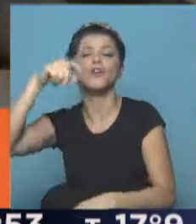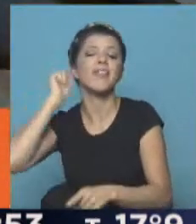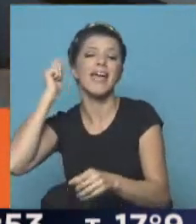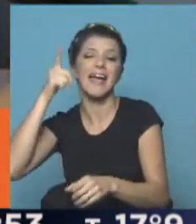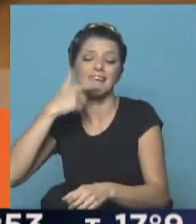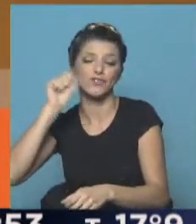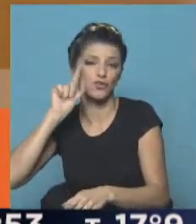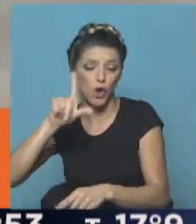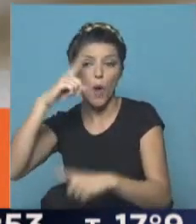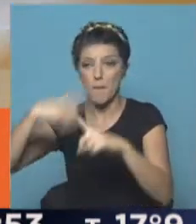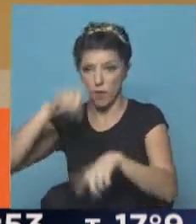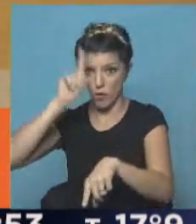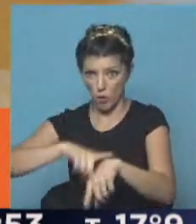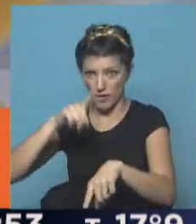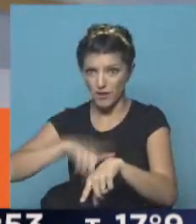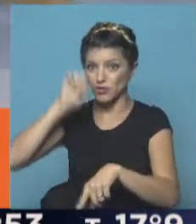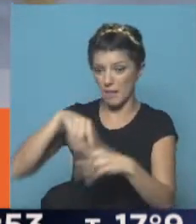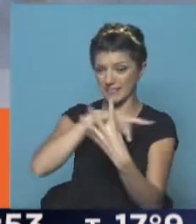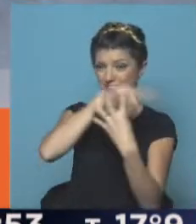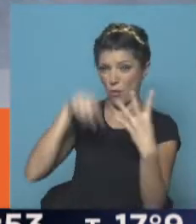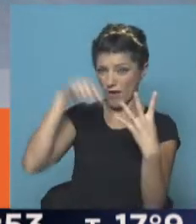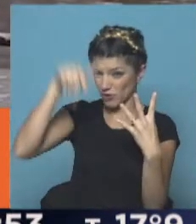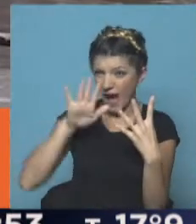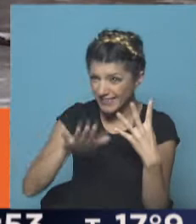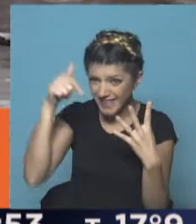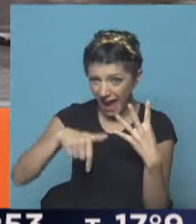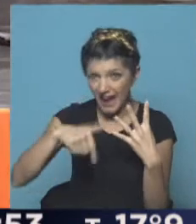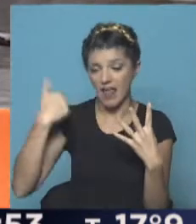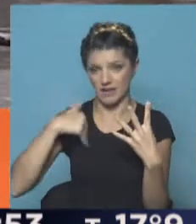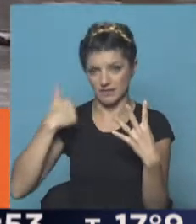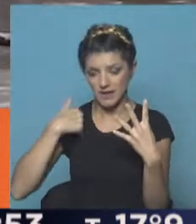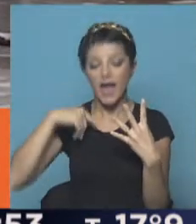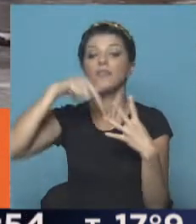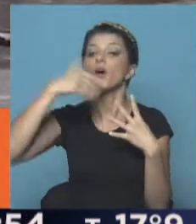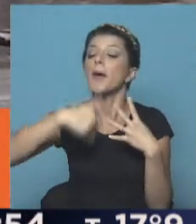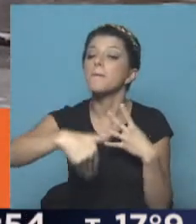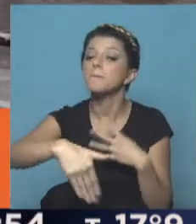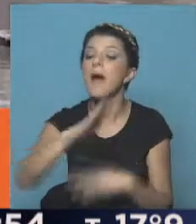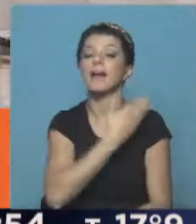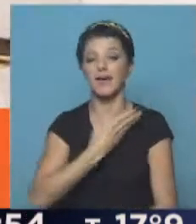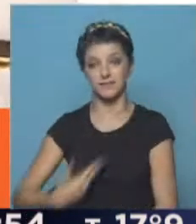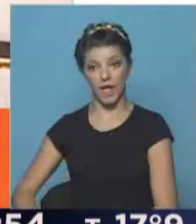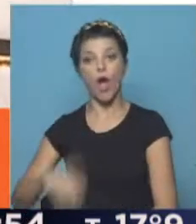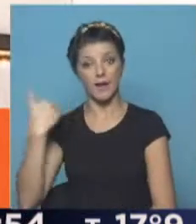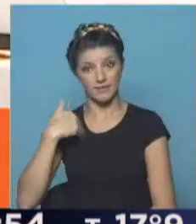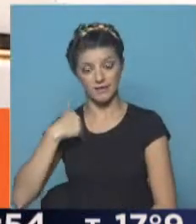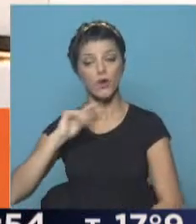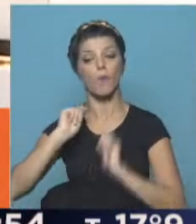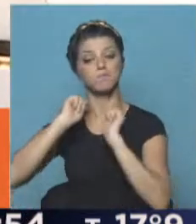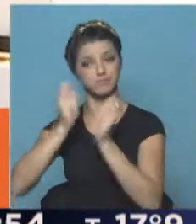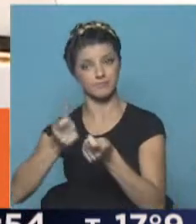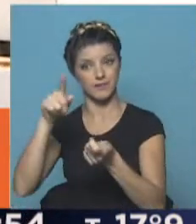cuatro modelos de este yate en el país desde ahora el estado argentino pasó a ser depositario judicial